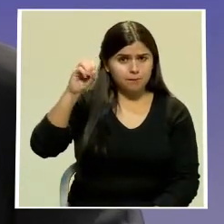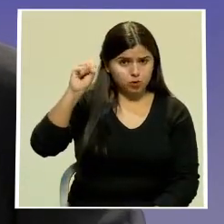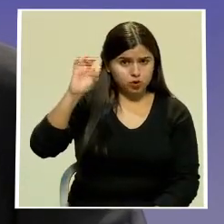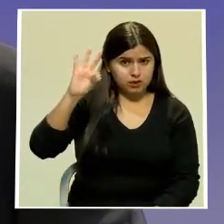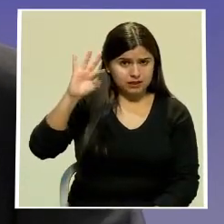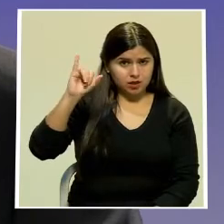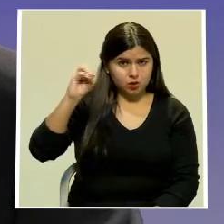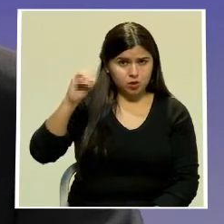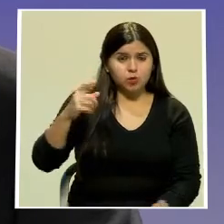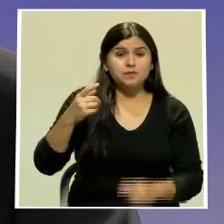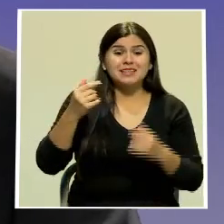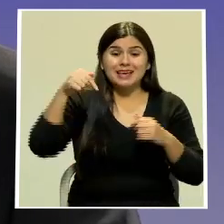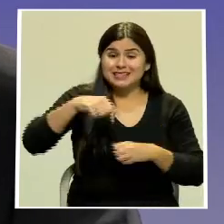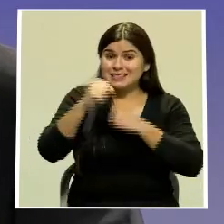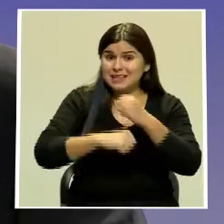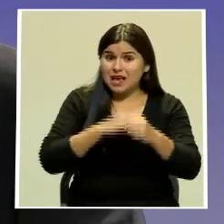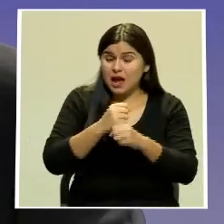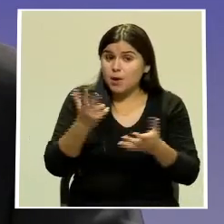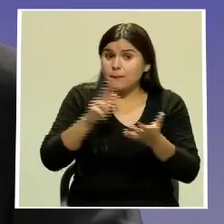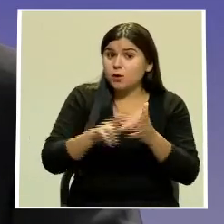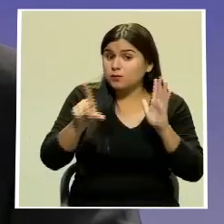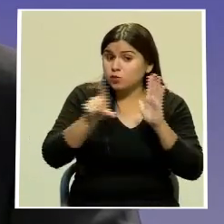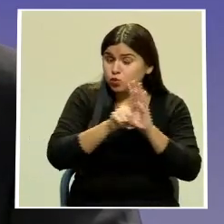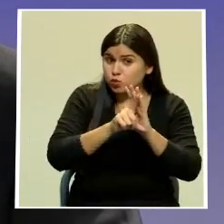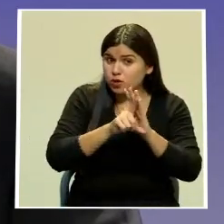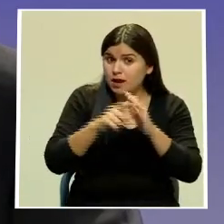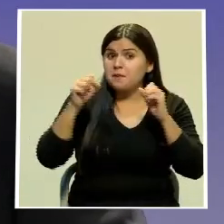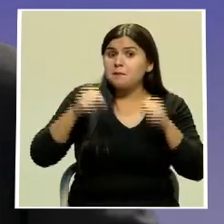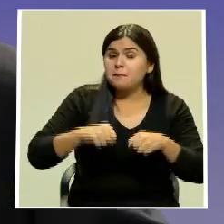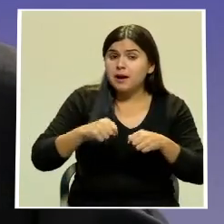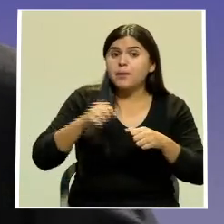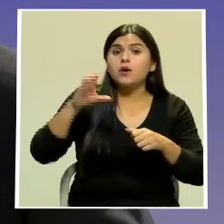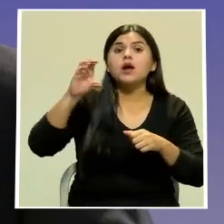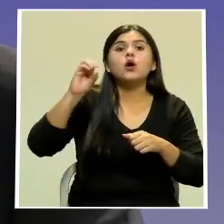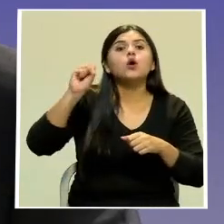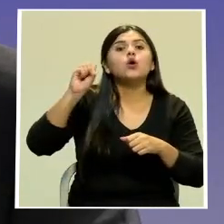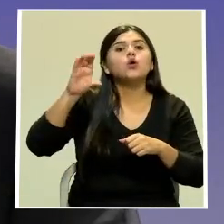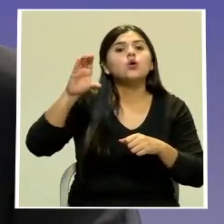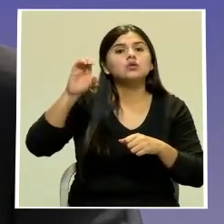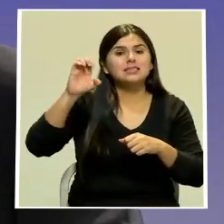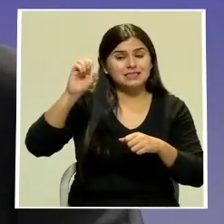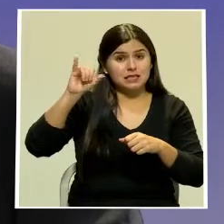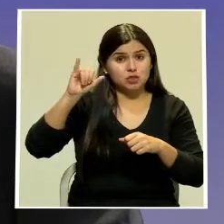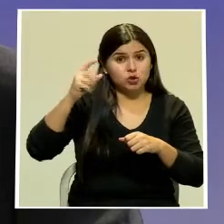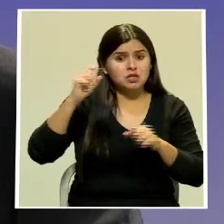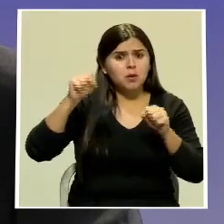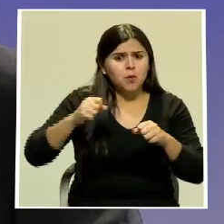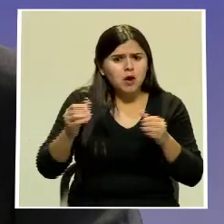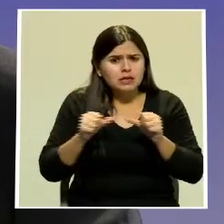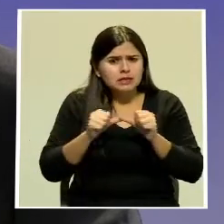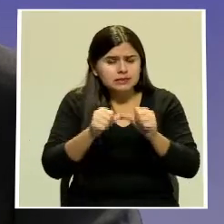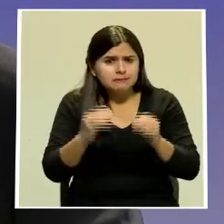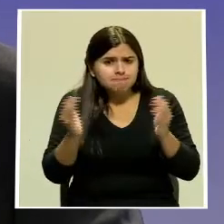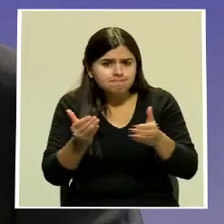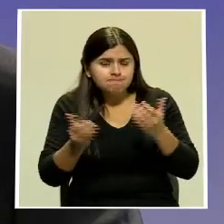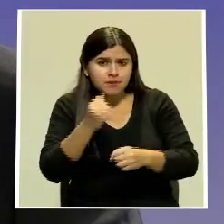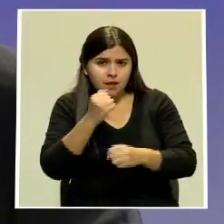año, aprobamos una ley para ampliarle la vigencia de las concesiones del depósito para que pueda seguir generando el empleo que se